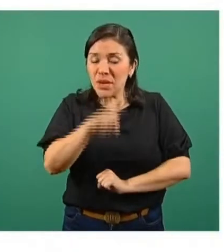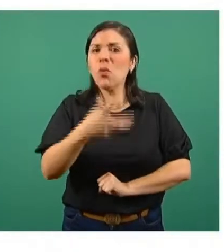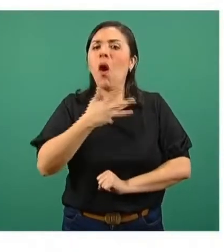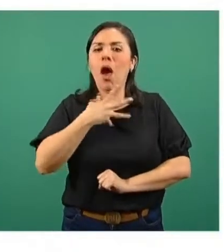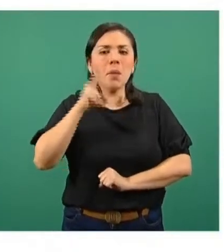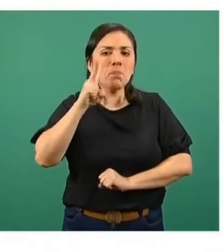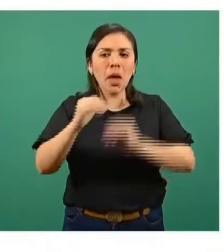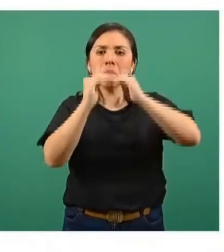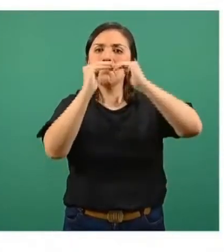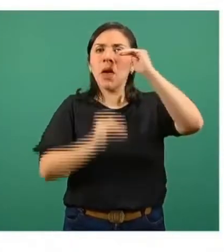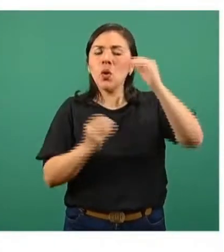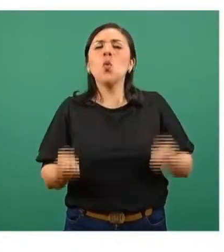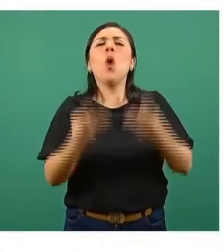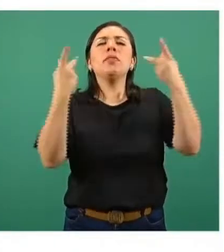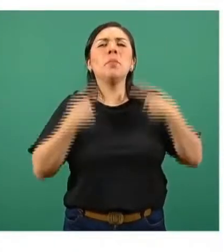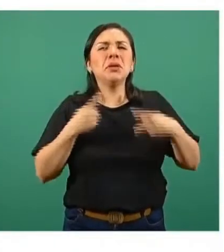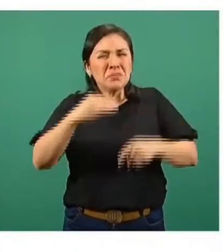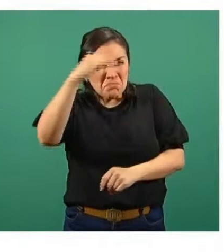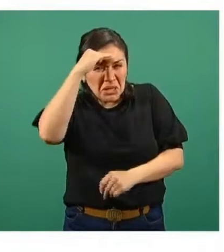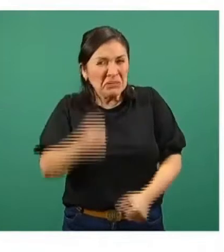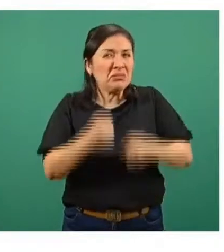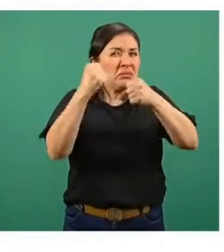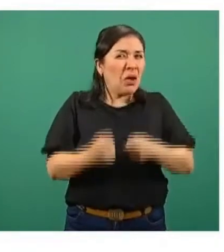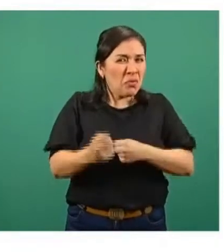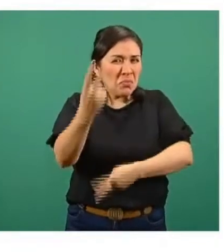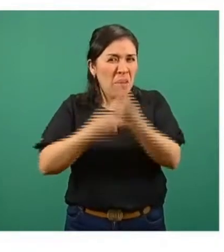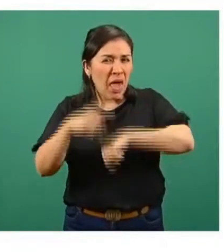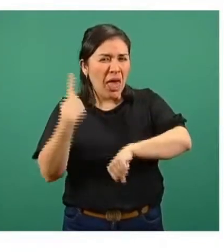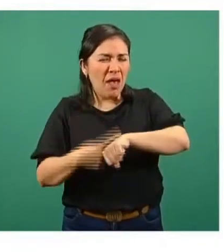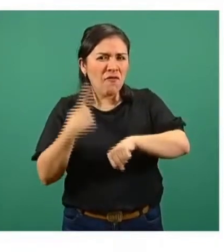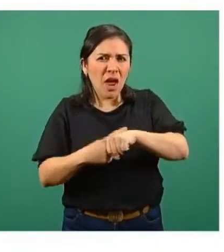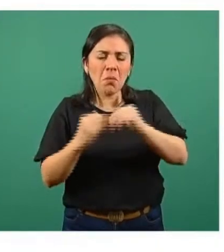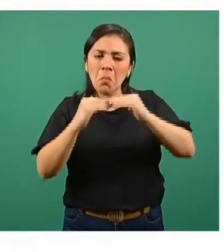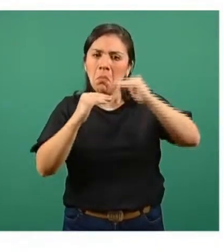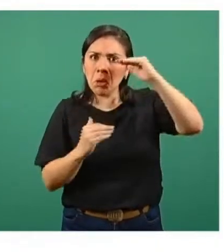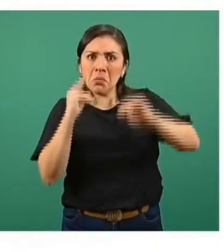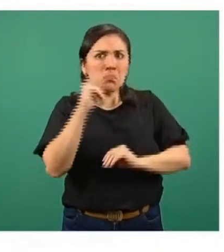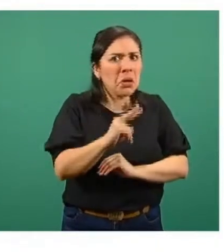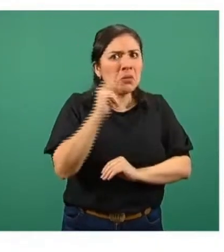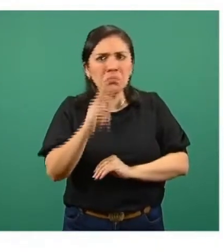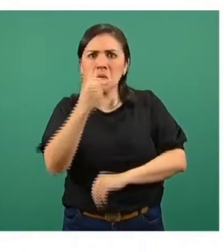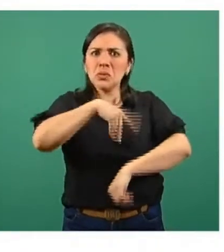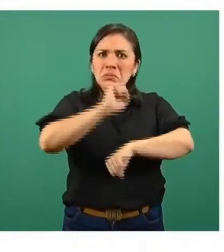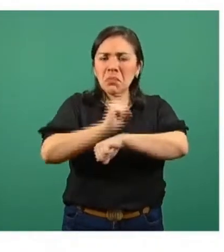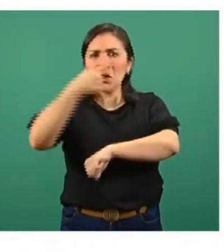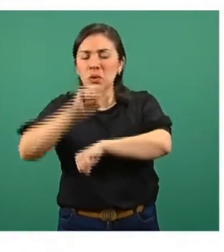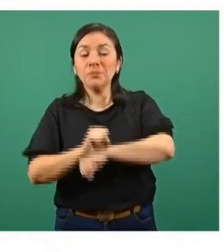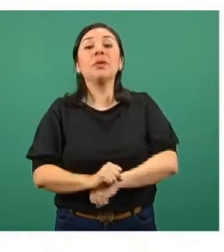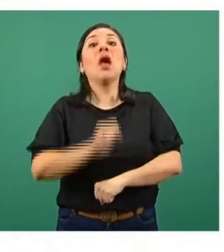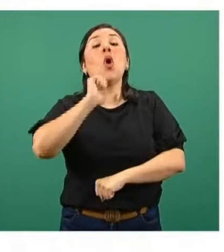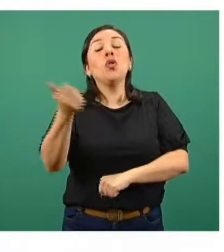descenso en el número de casos estimados de una semana a la otra. Y sobre las